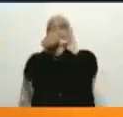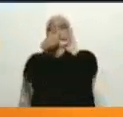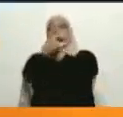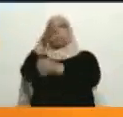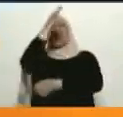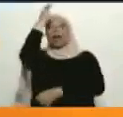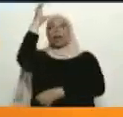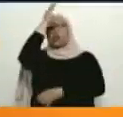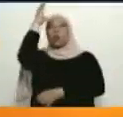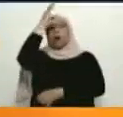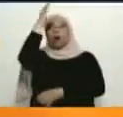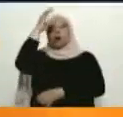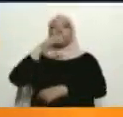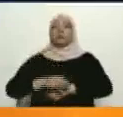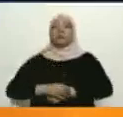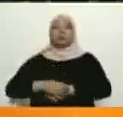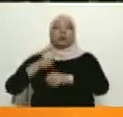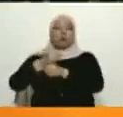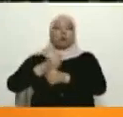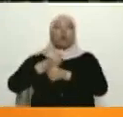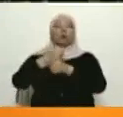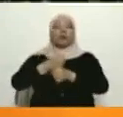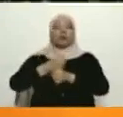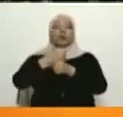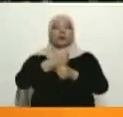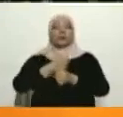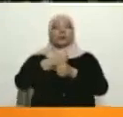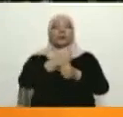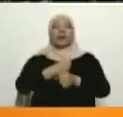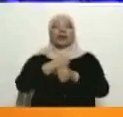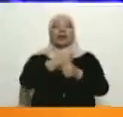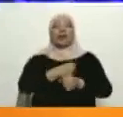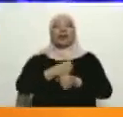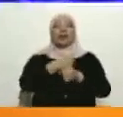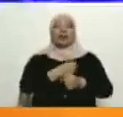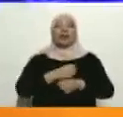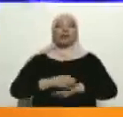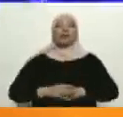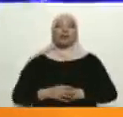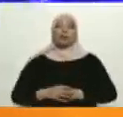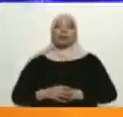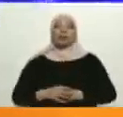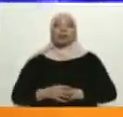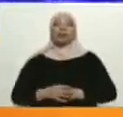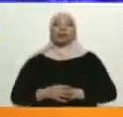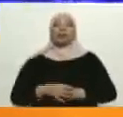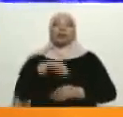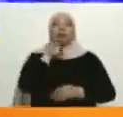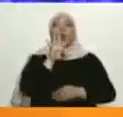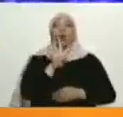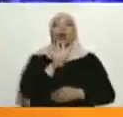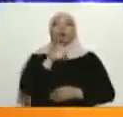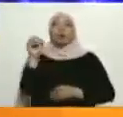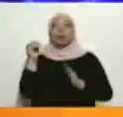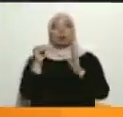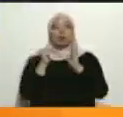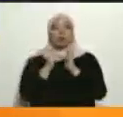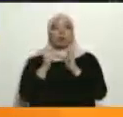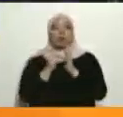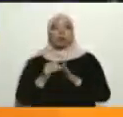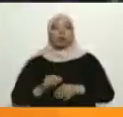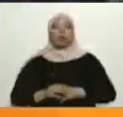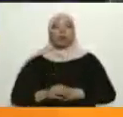y en los próceres lunes y martes de carnaval y se movilizó más de cuatrocientas mil personas nada más